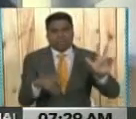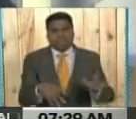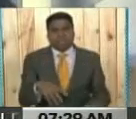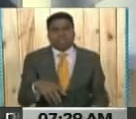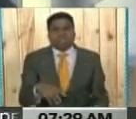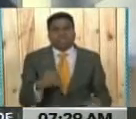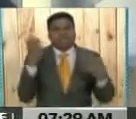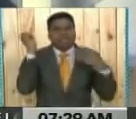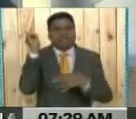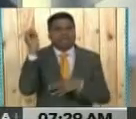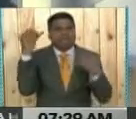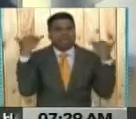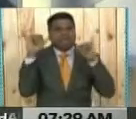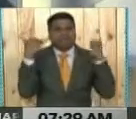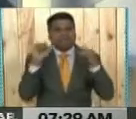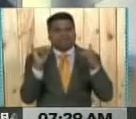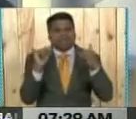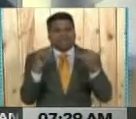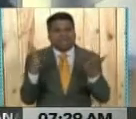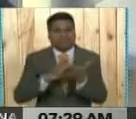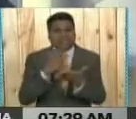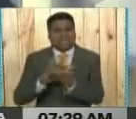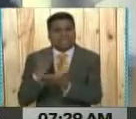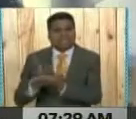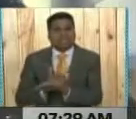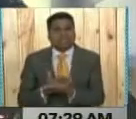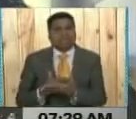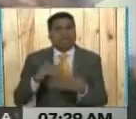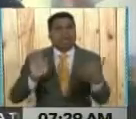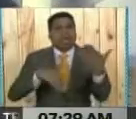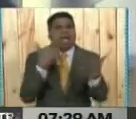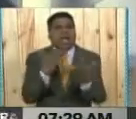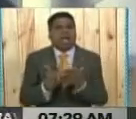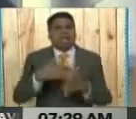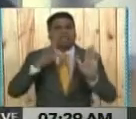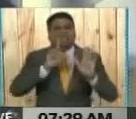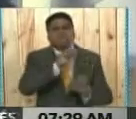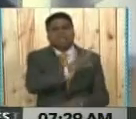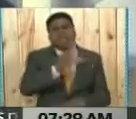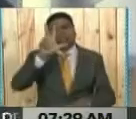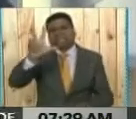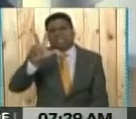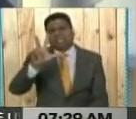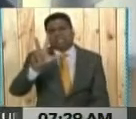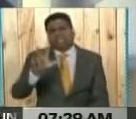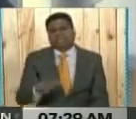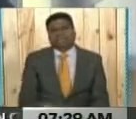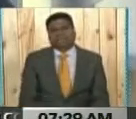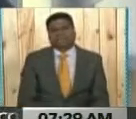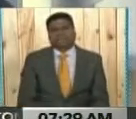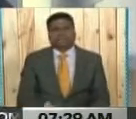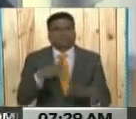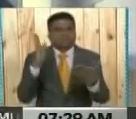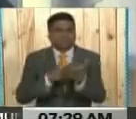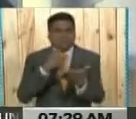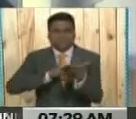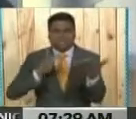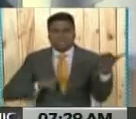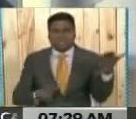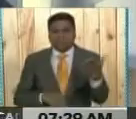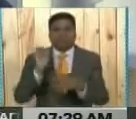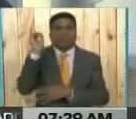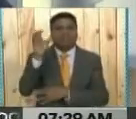que hasta el día 13 estaremos allí con una convocatoria masiva hacia la lectura, los foros,